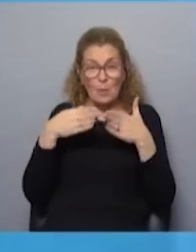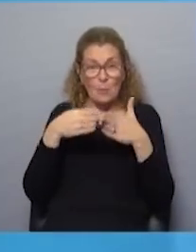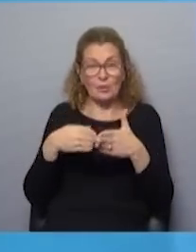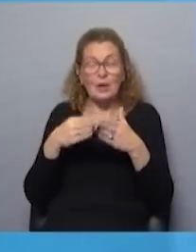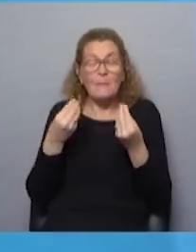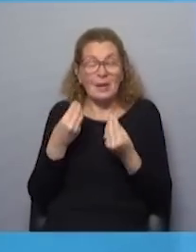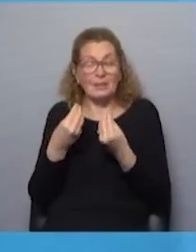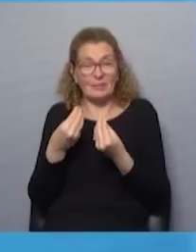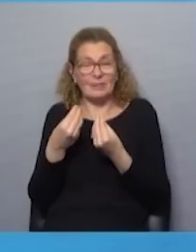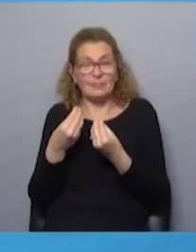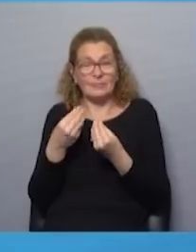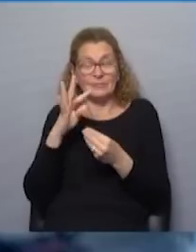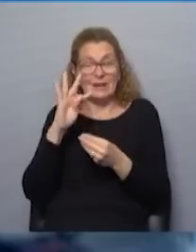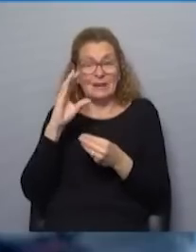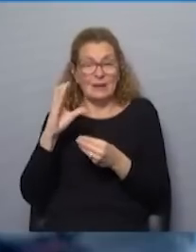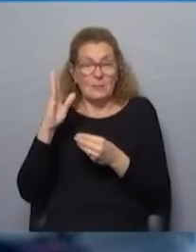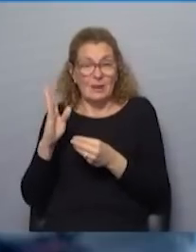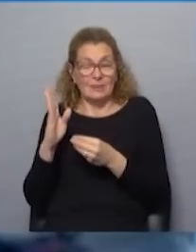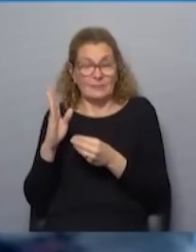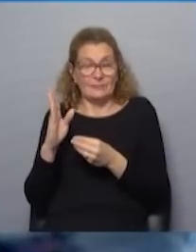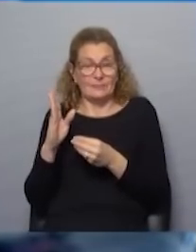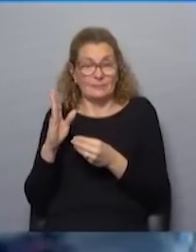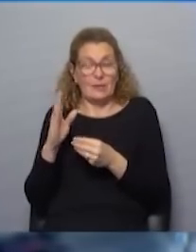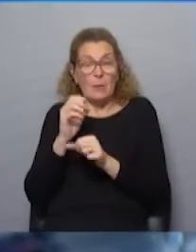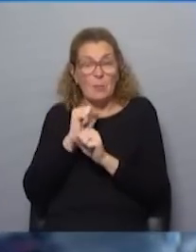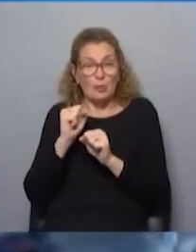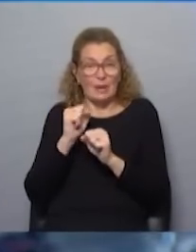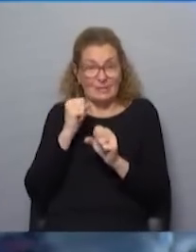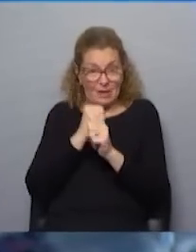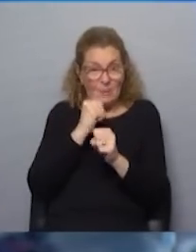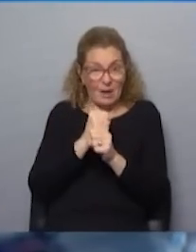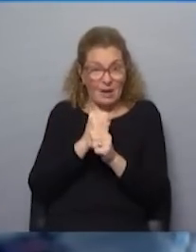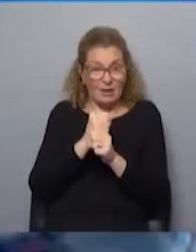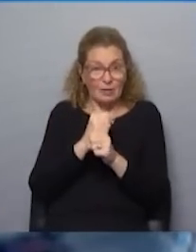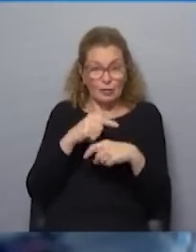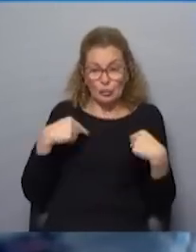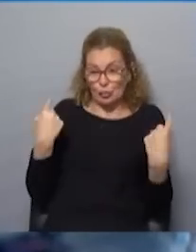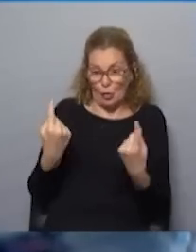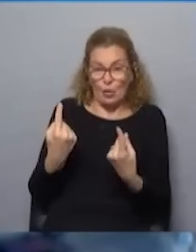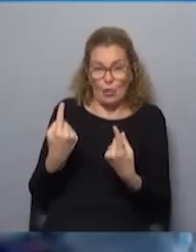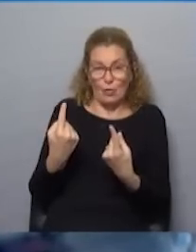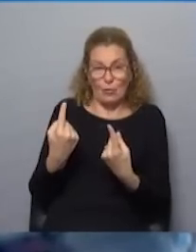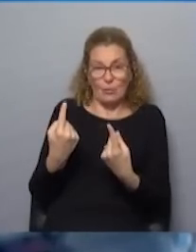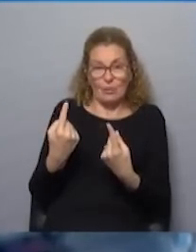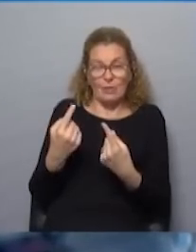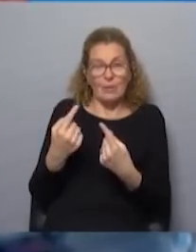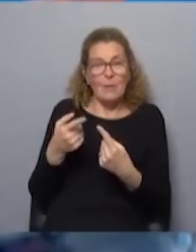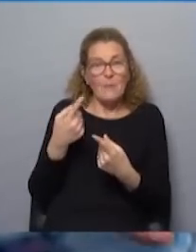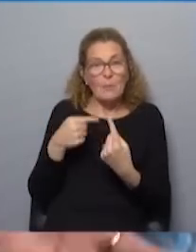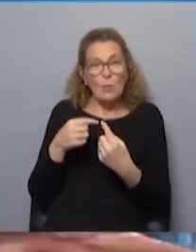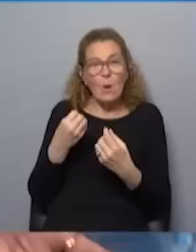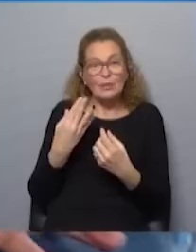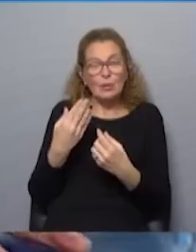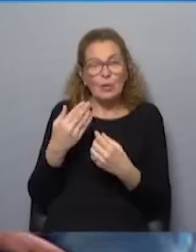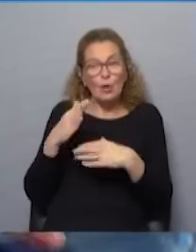sucede esp katusha te va a poder operar todo lo que se mueve en este momento o algo similar cuando